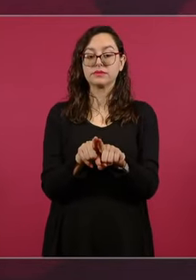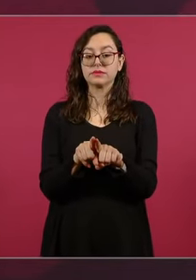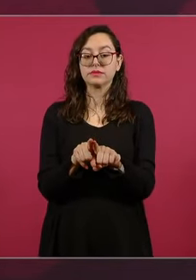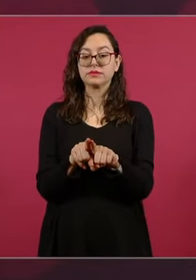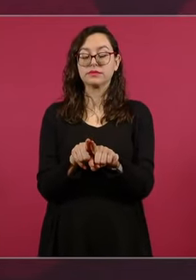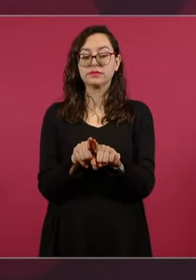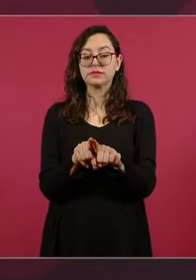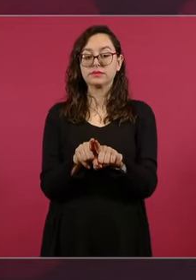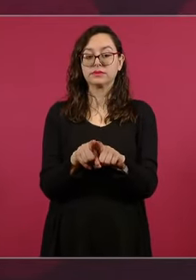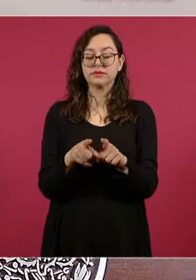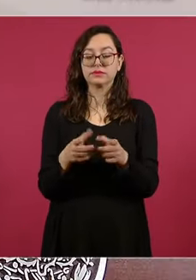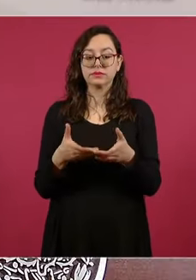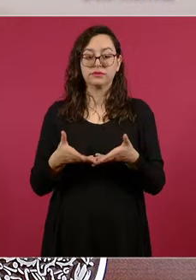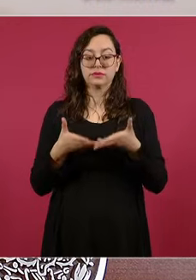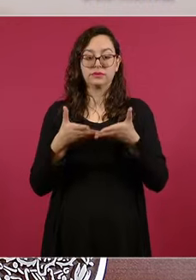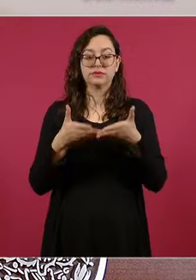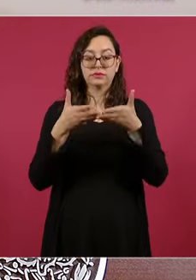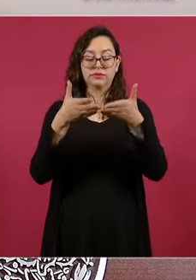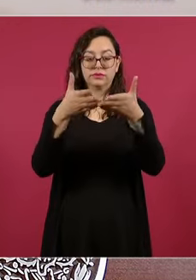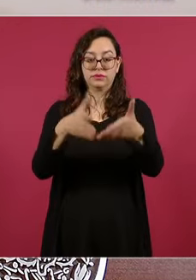del manejo de puertos.